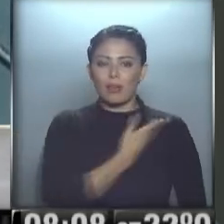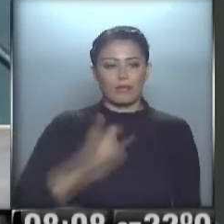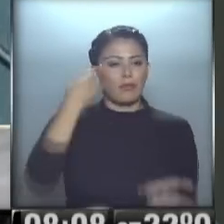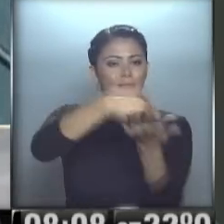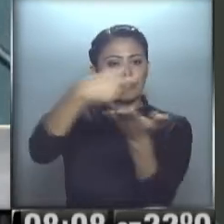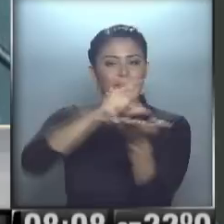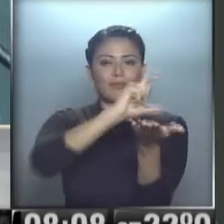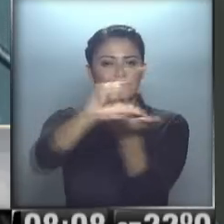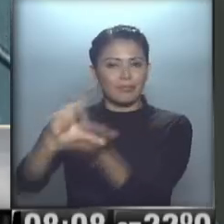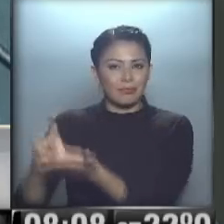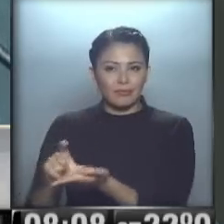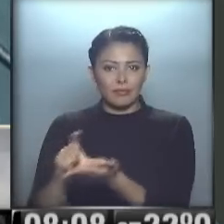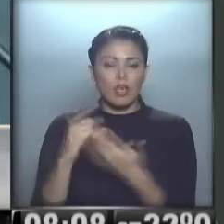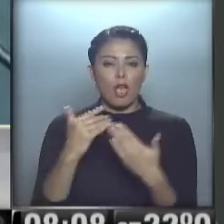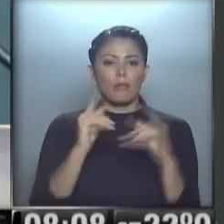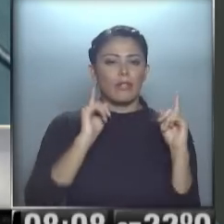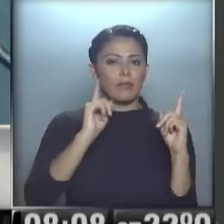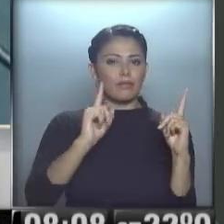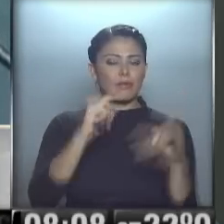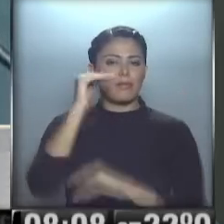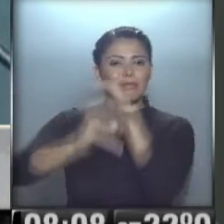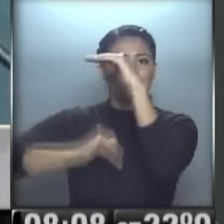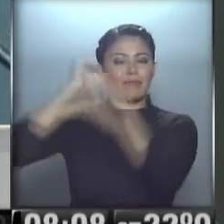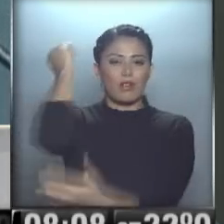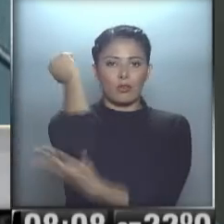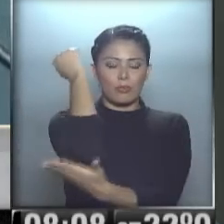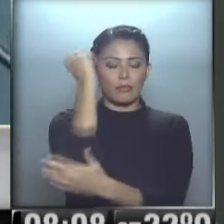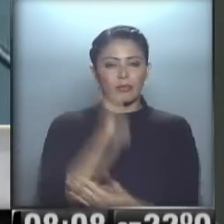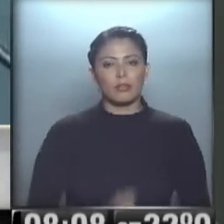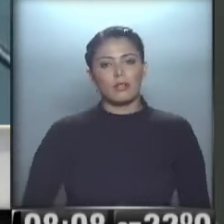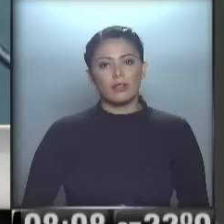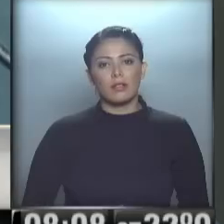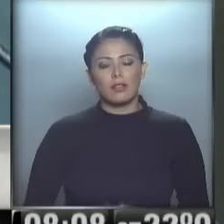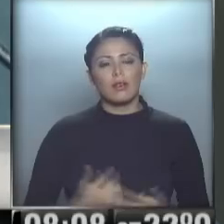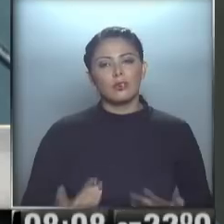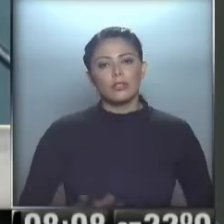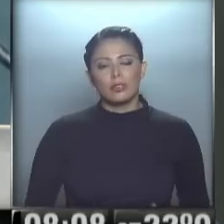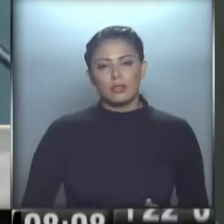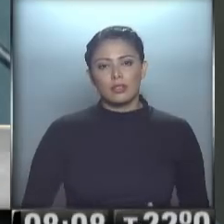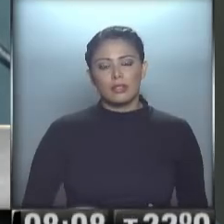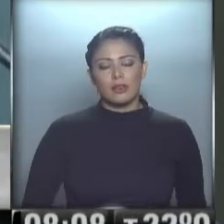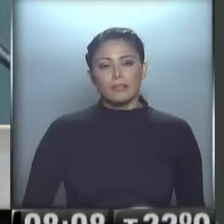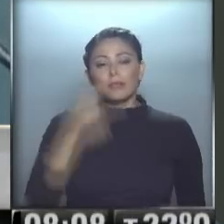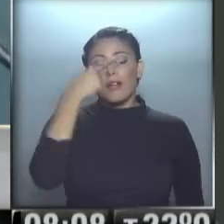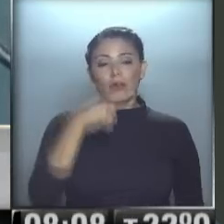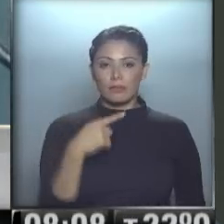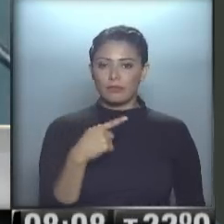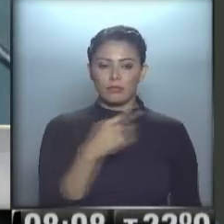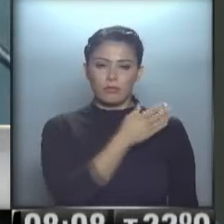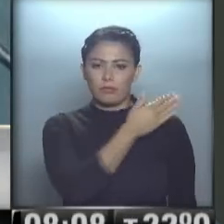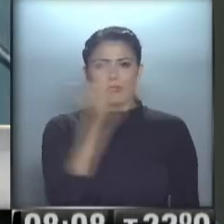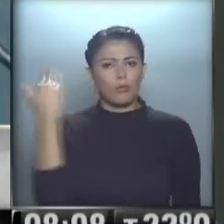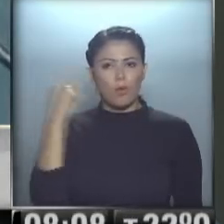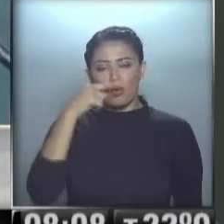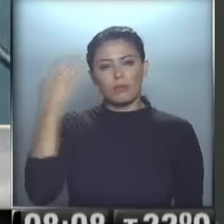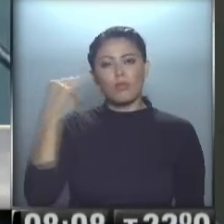de sostener y mantener el crecimiento de la economía Argentina por lo tanto eh definitivamente Durante los